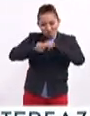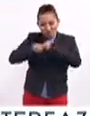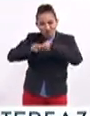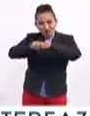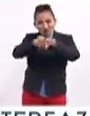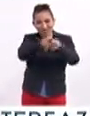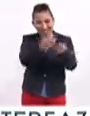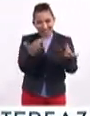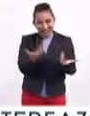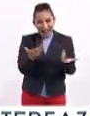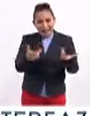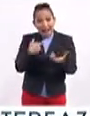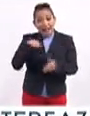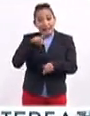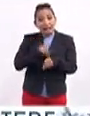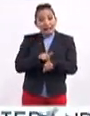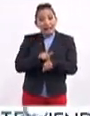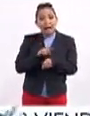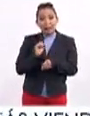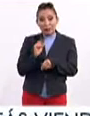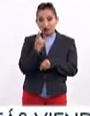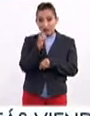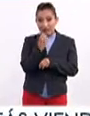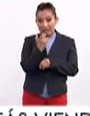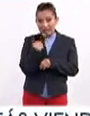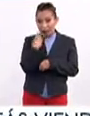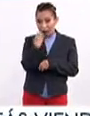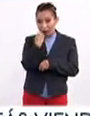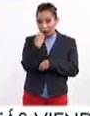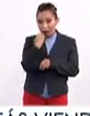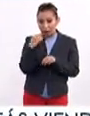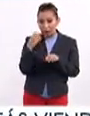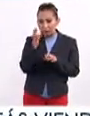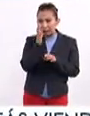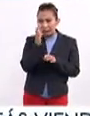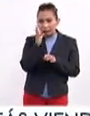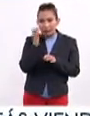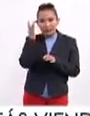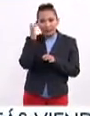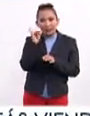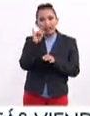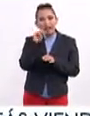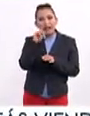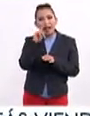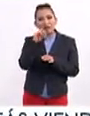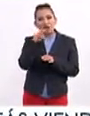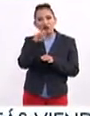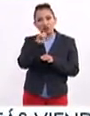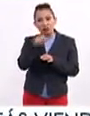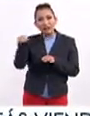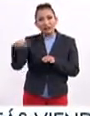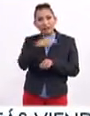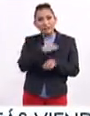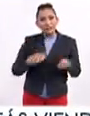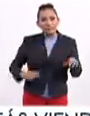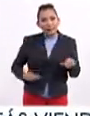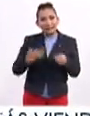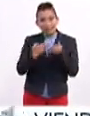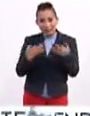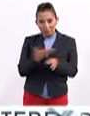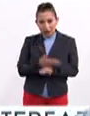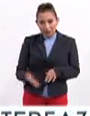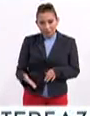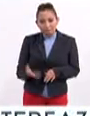llevará a cabo el día 21 de enero en la comunidad indígena de San Ildefonso de Cieneguilla, en el municipio de Tierra